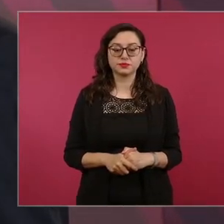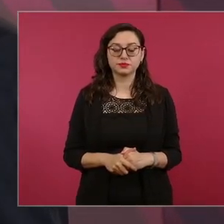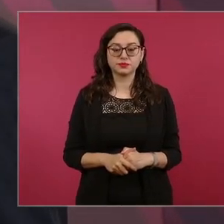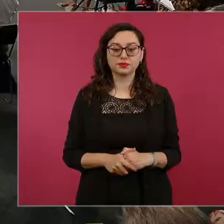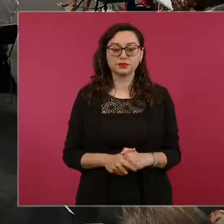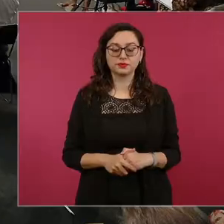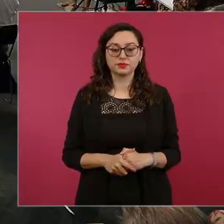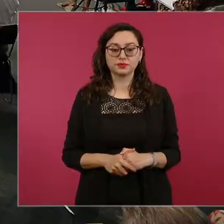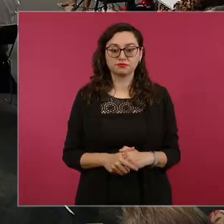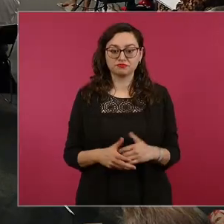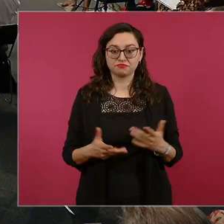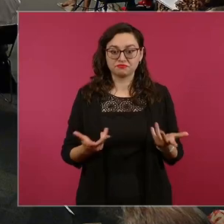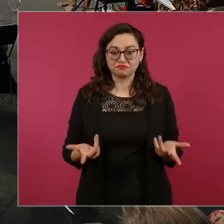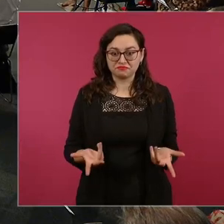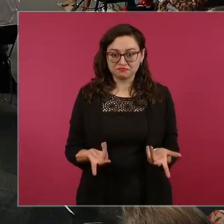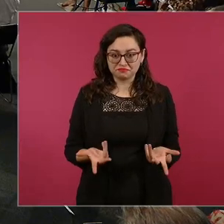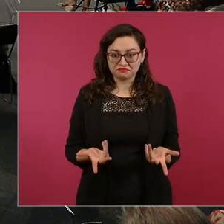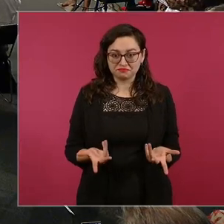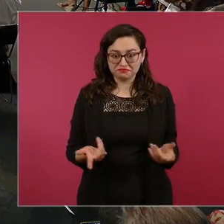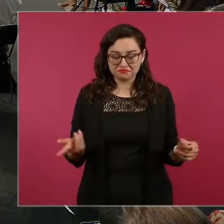tanto tiempo